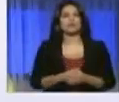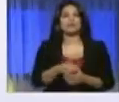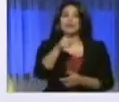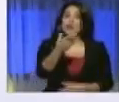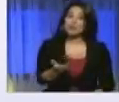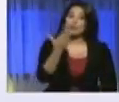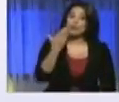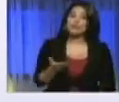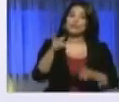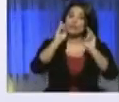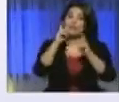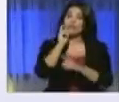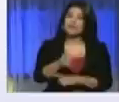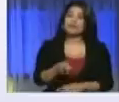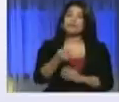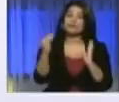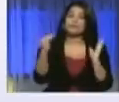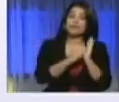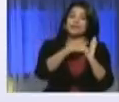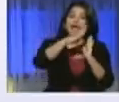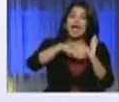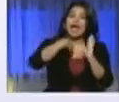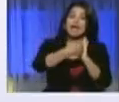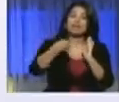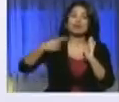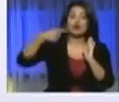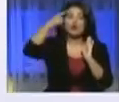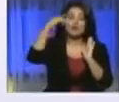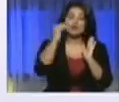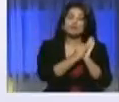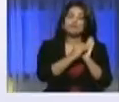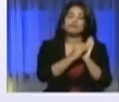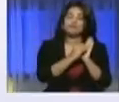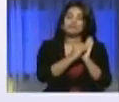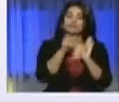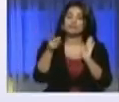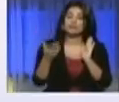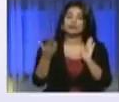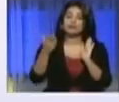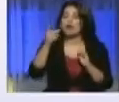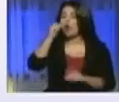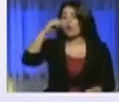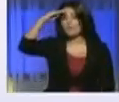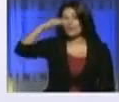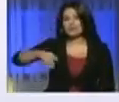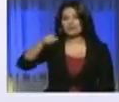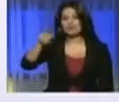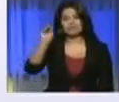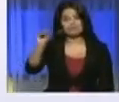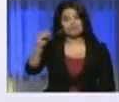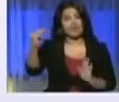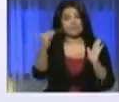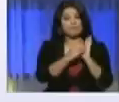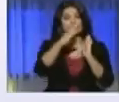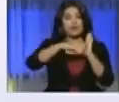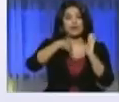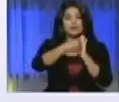debemos tener en la agenda diaria, compañero mayor general Reverol. Yo lo